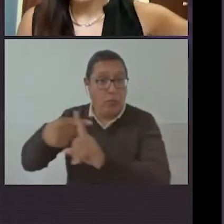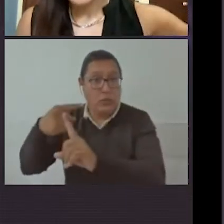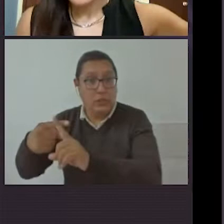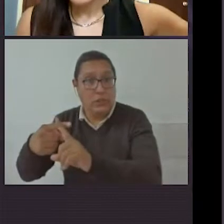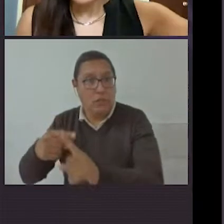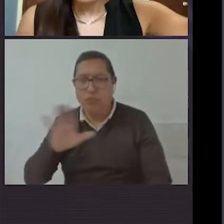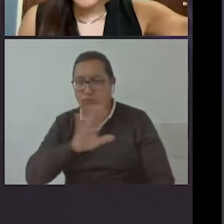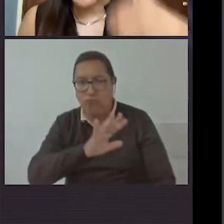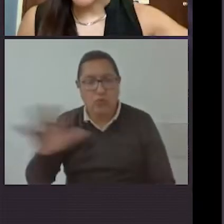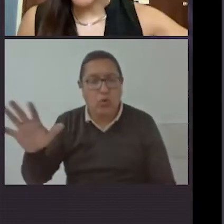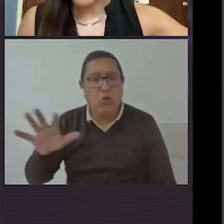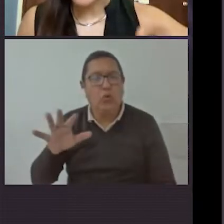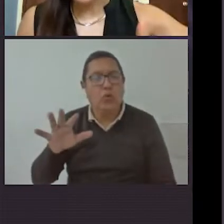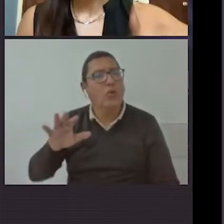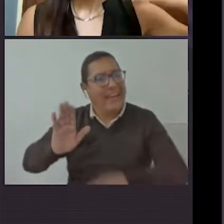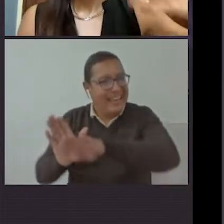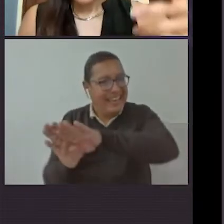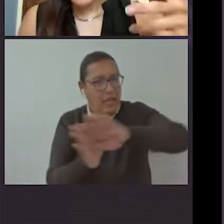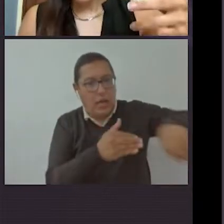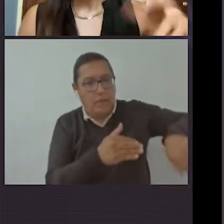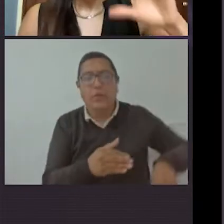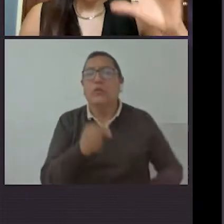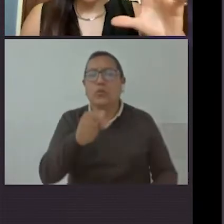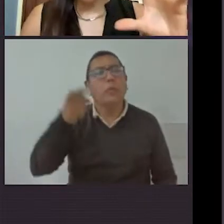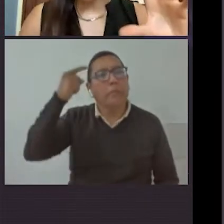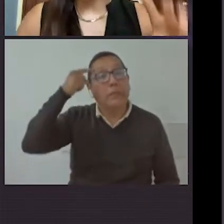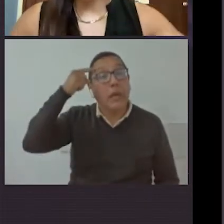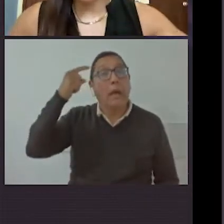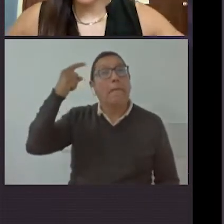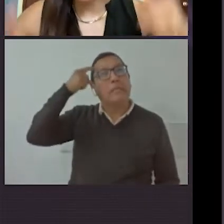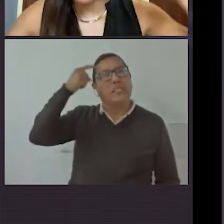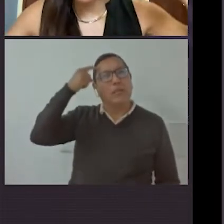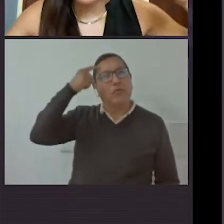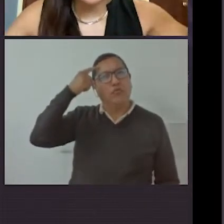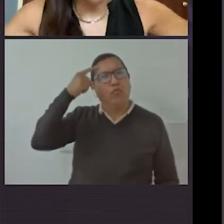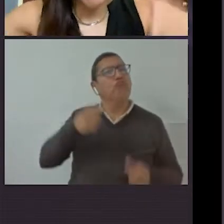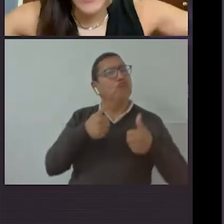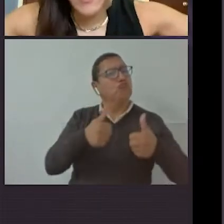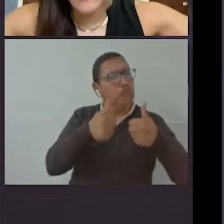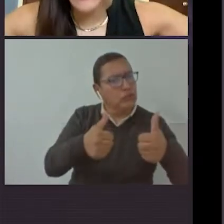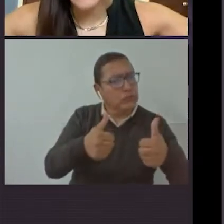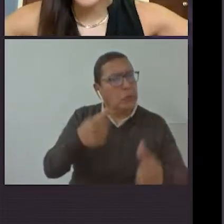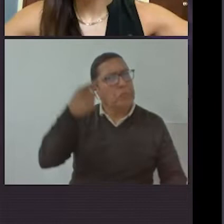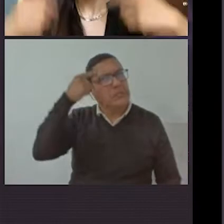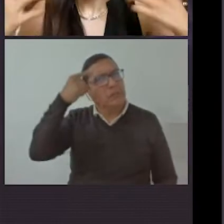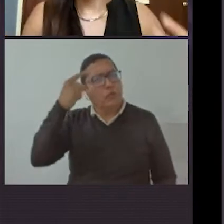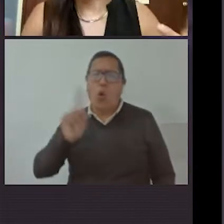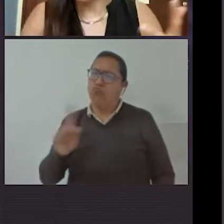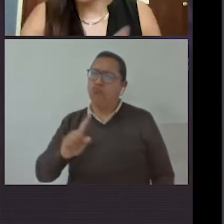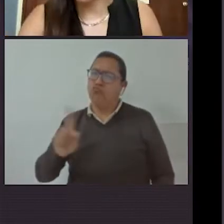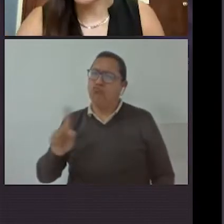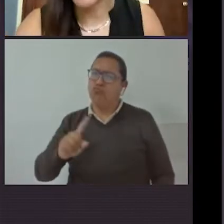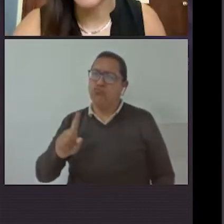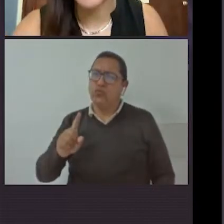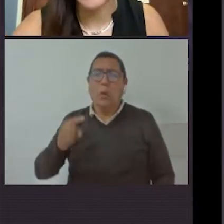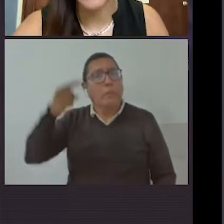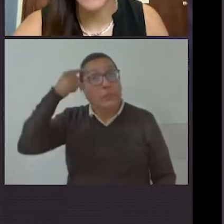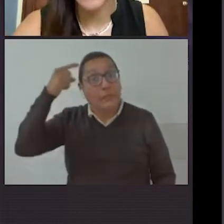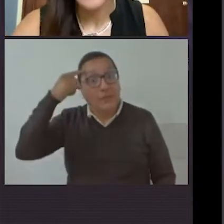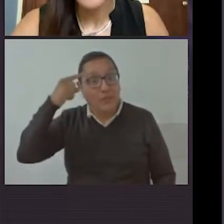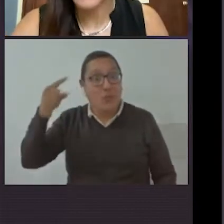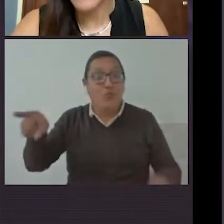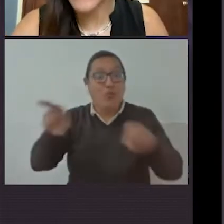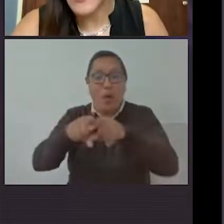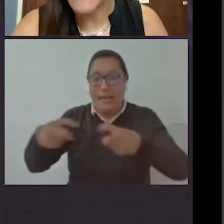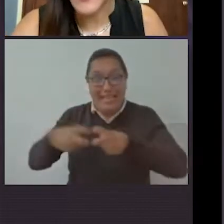generas generan emociones y esas emociones generan energía o falta de energía que te ponen en acción o falta de